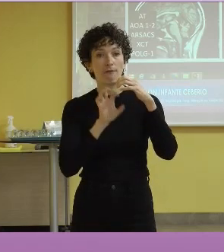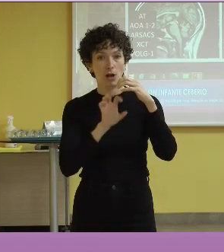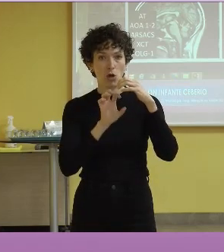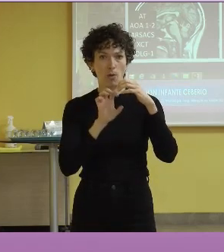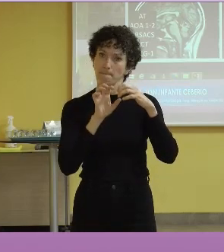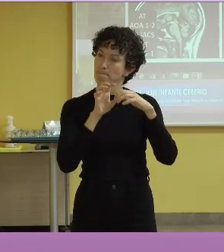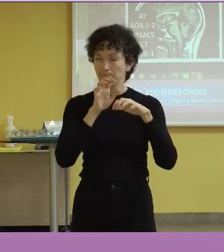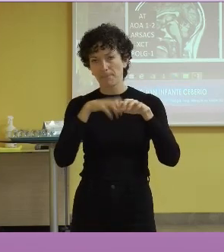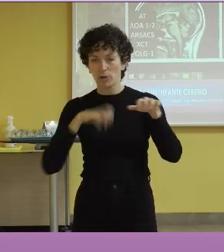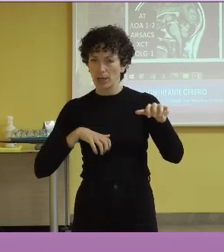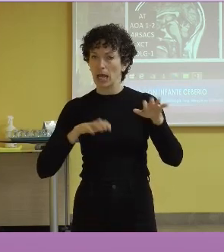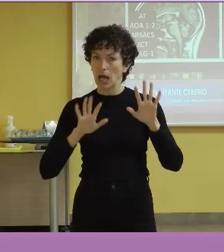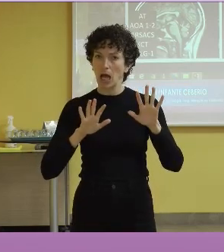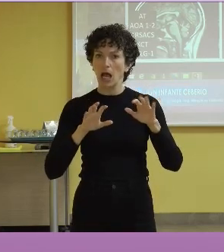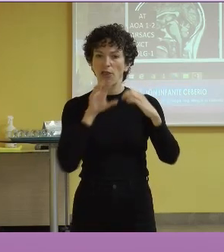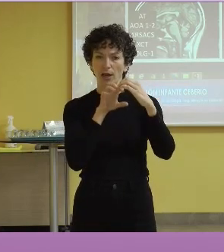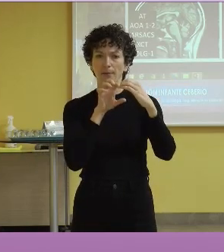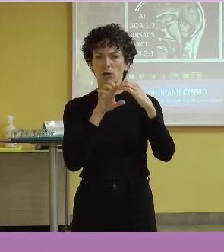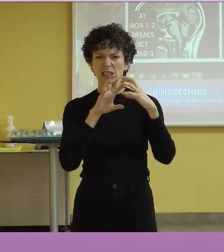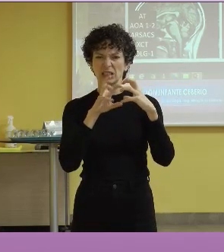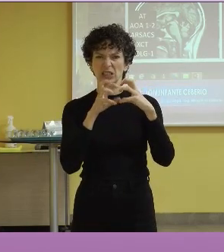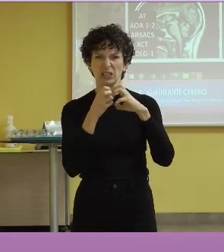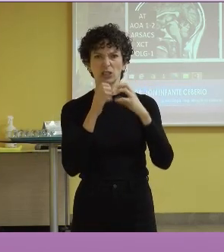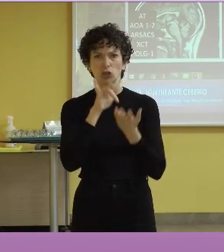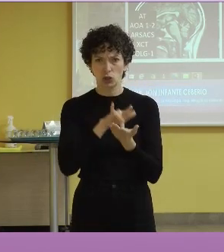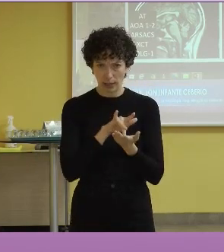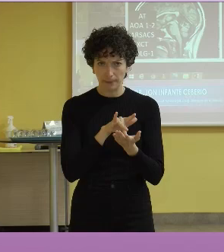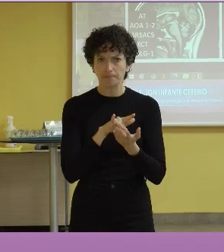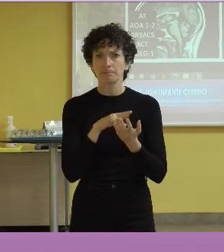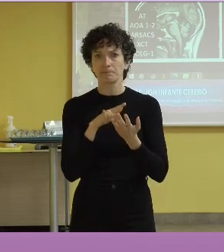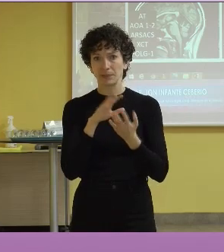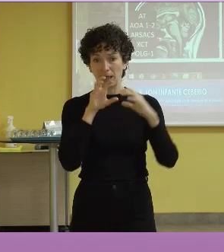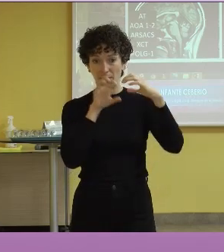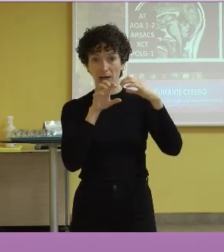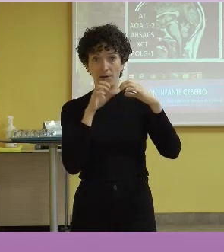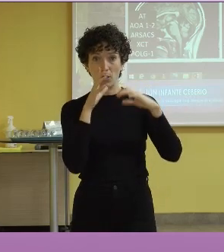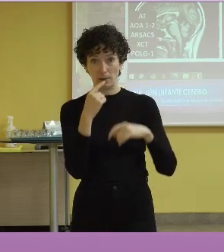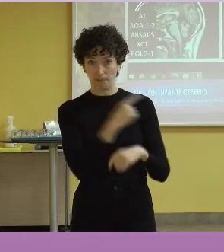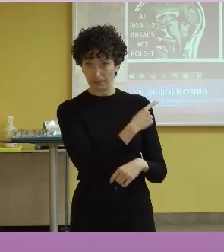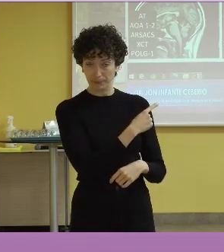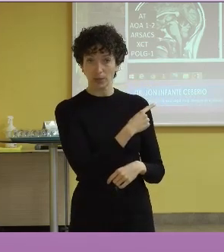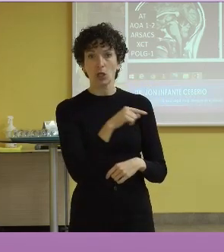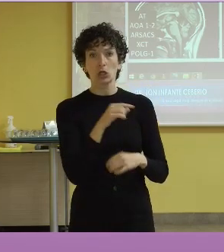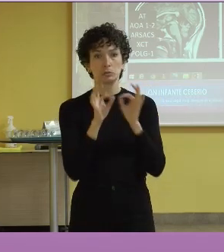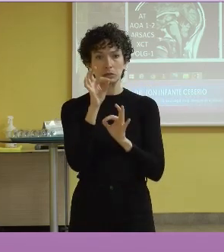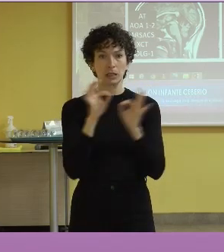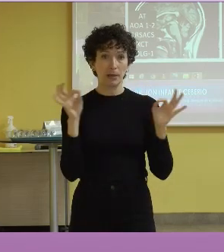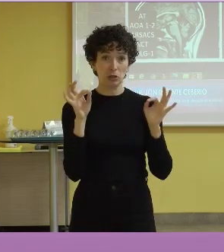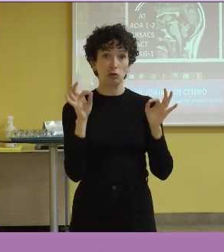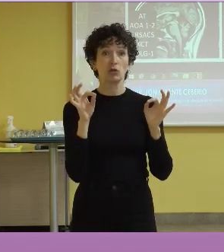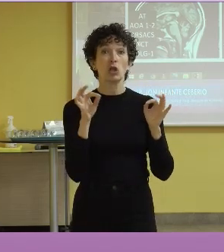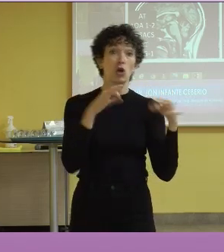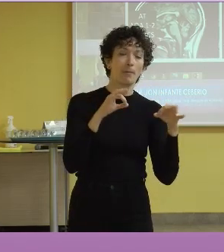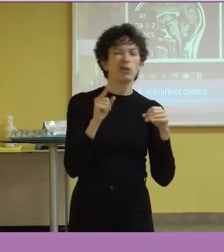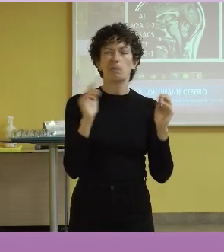mayoría de hecho, ¿no? El cerebelo lo vemos atrofiado. Este cerebelo que estoy señalando pues tiene un tamaño más pequeño de lo